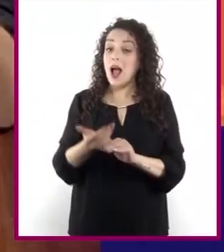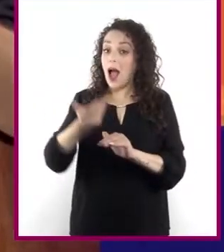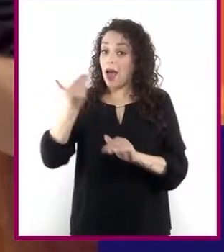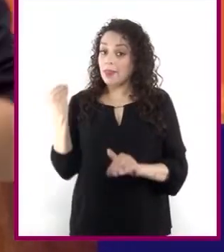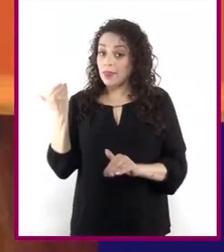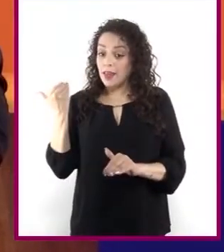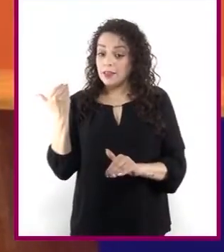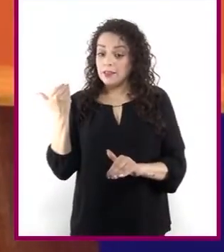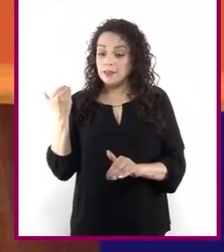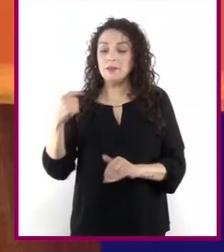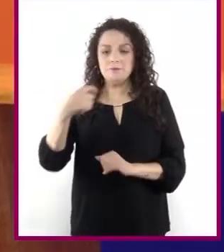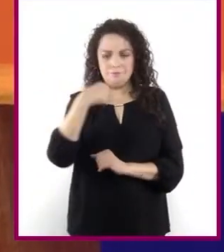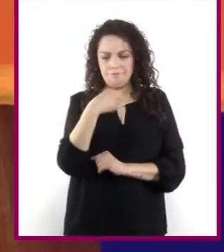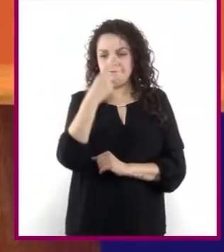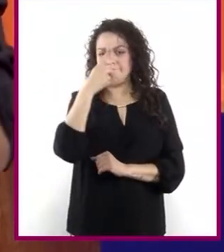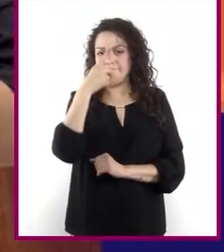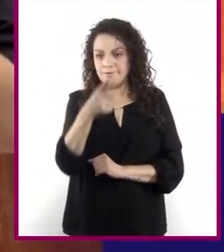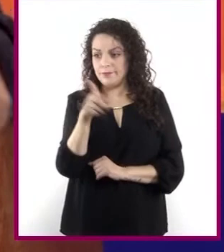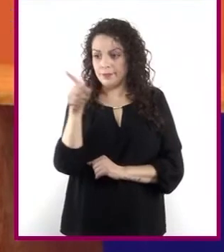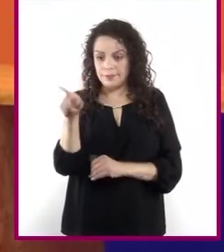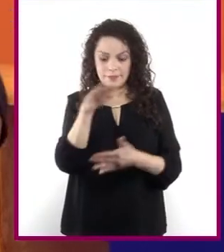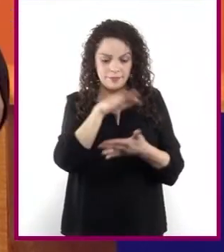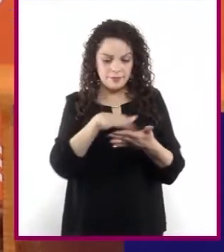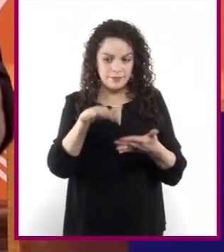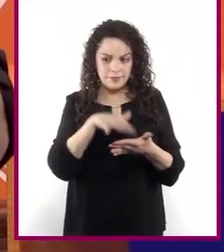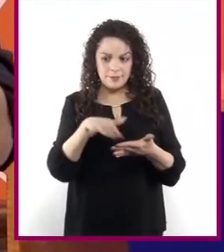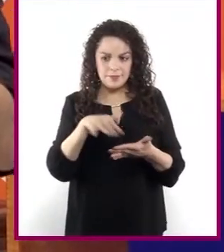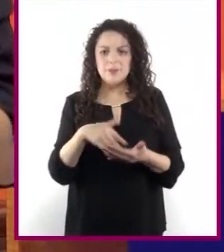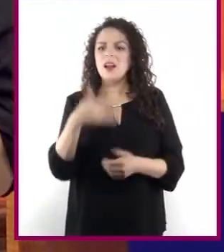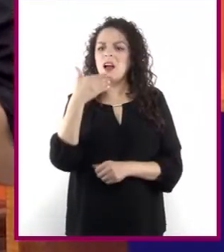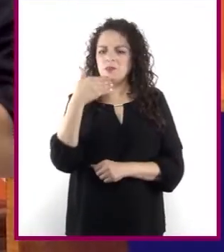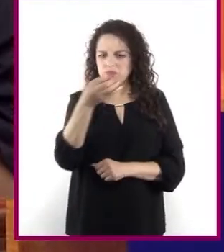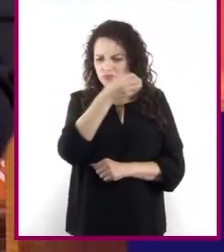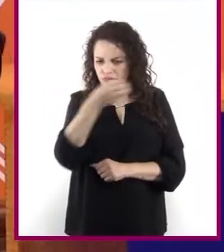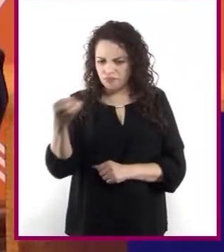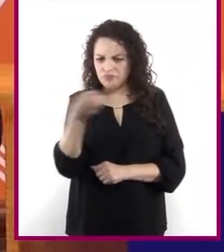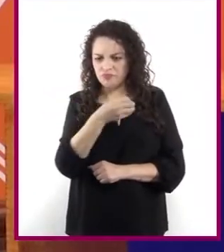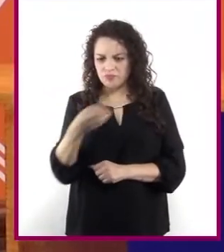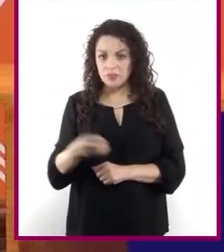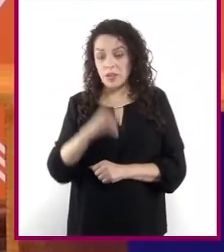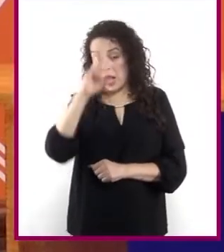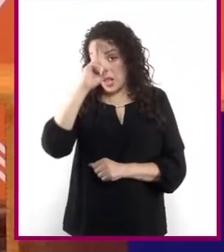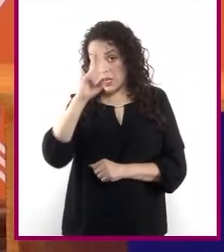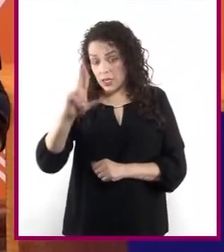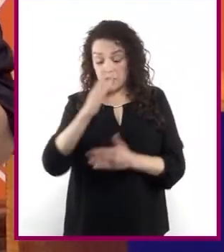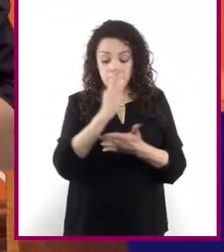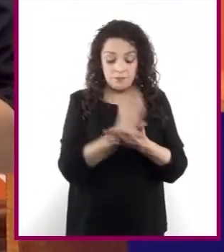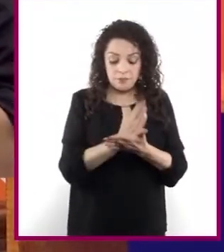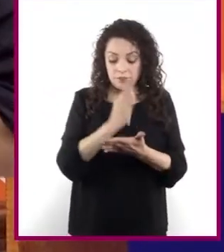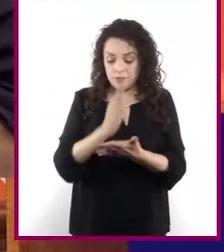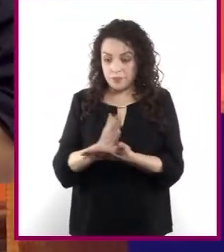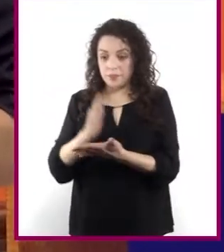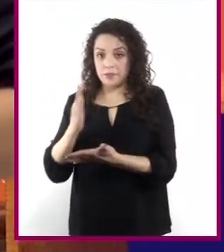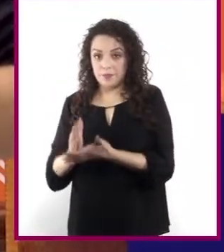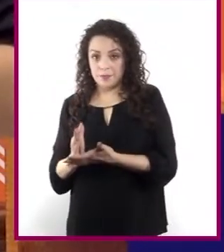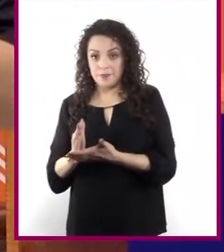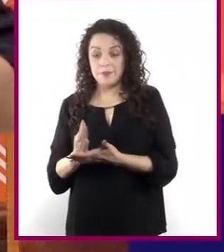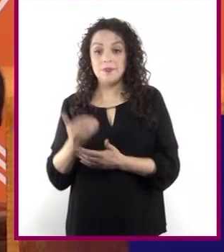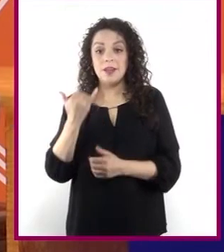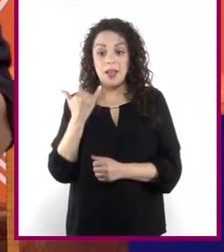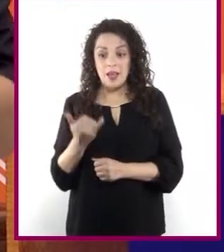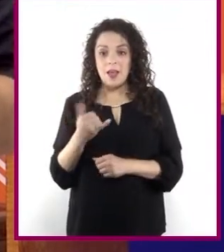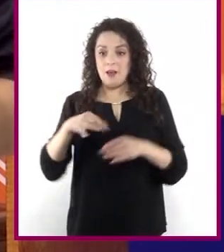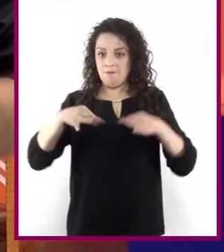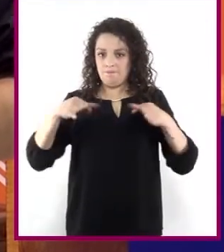verlo, déjenme decirles que su lectura es más fluida, respeta las pausas e incluso mantiene una